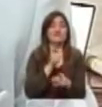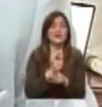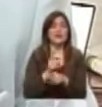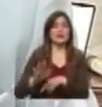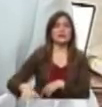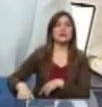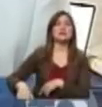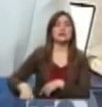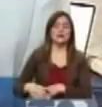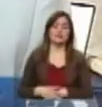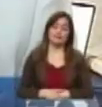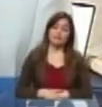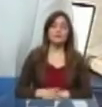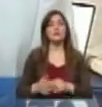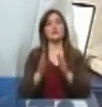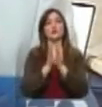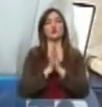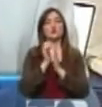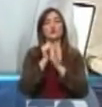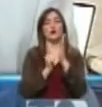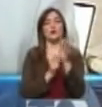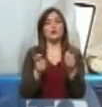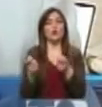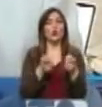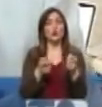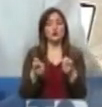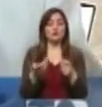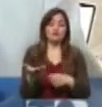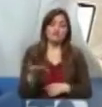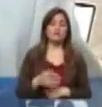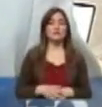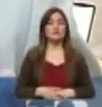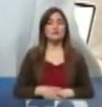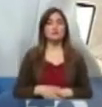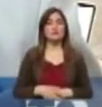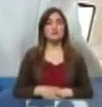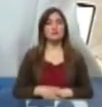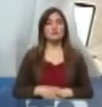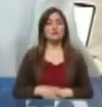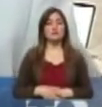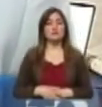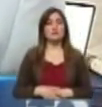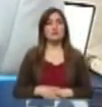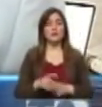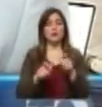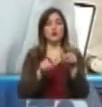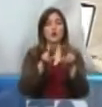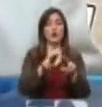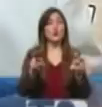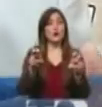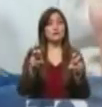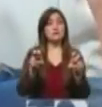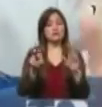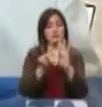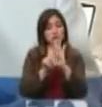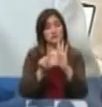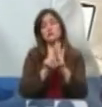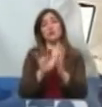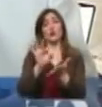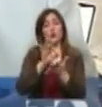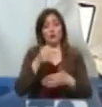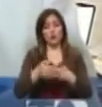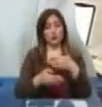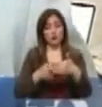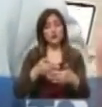lo tanto, vamos a solicitar a la agencia de control que las personas que estén, naturales o jurídicas, que estén en proceso